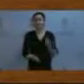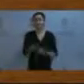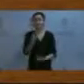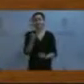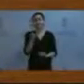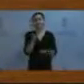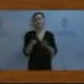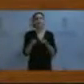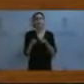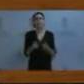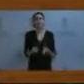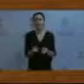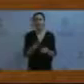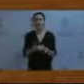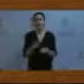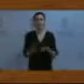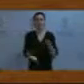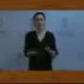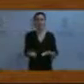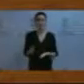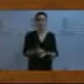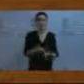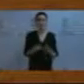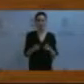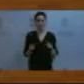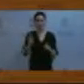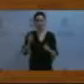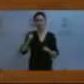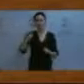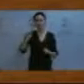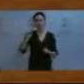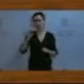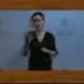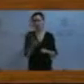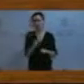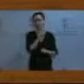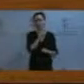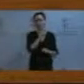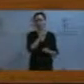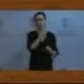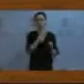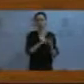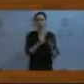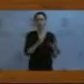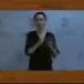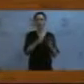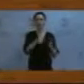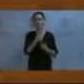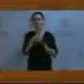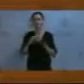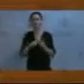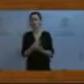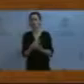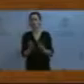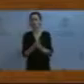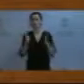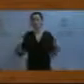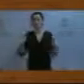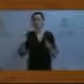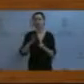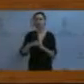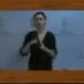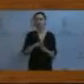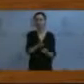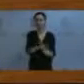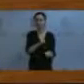dar cifras, sin entrar en más valoración. SOGEPSA, entre los años 2008 y 2016, facturó por distintos sentidos. Yo tengo